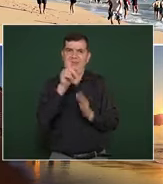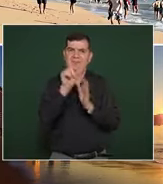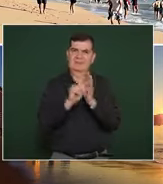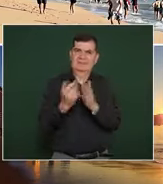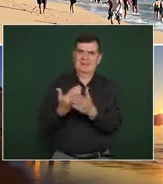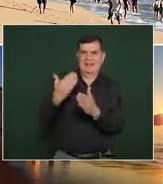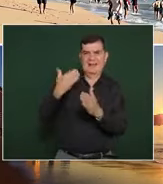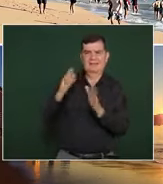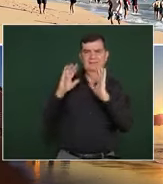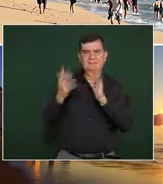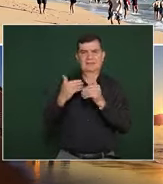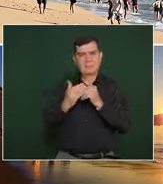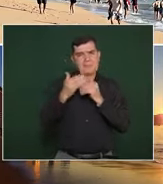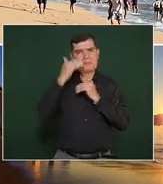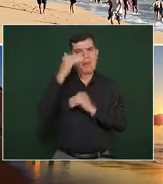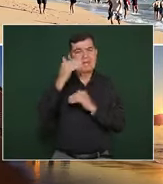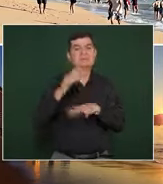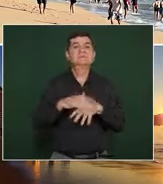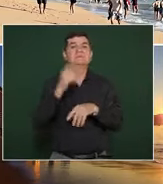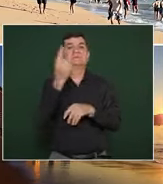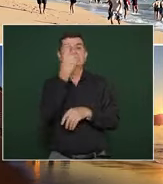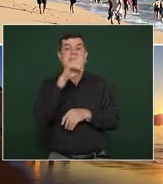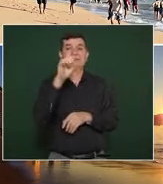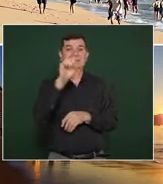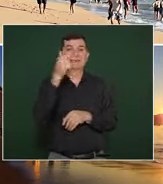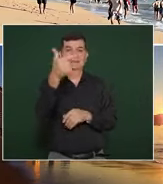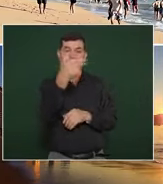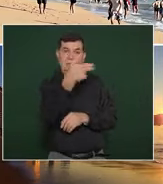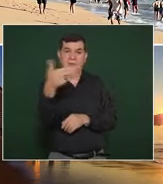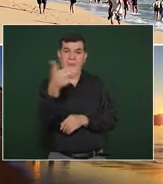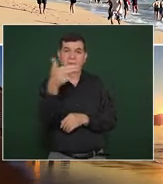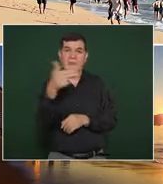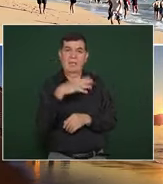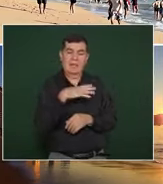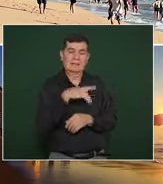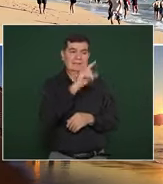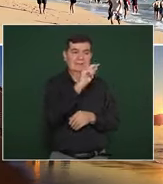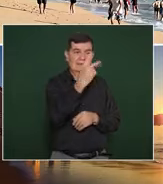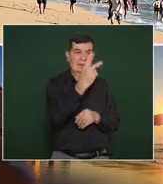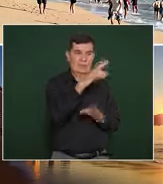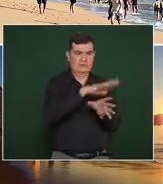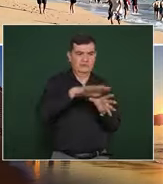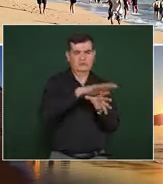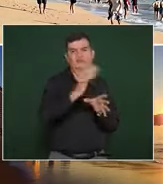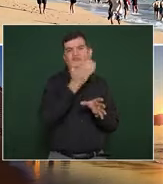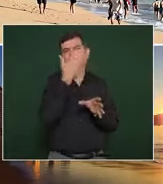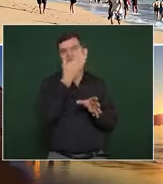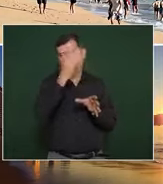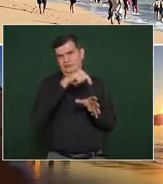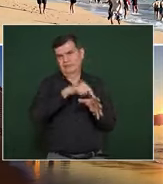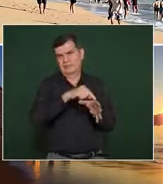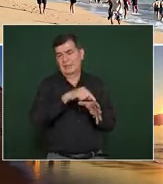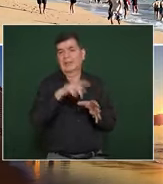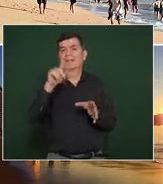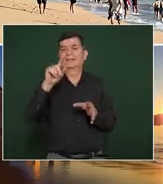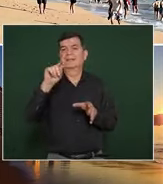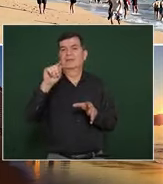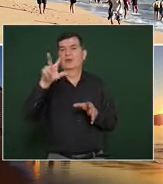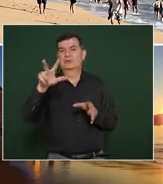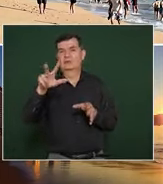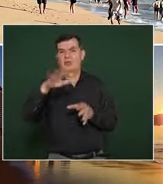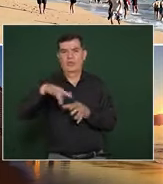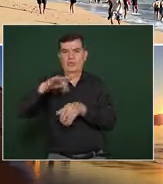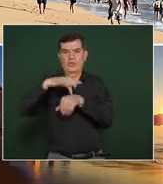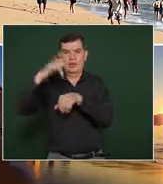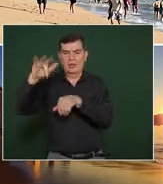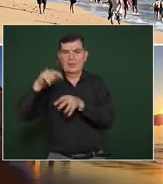anterior. Estos 167 hoteles están 72 en la zona tradicional, 68 en la Dorada,